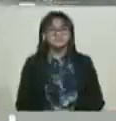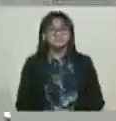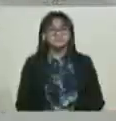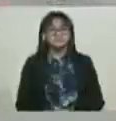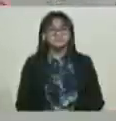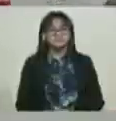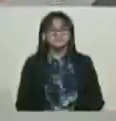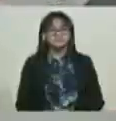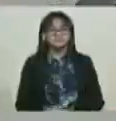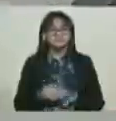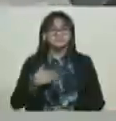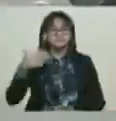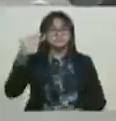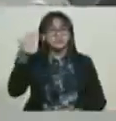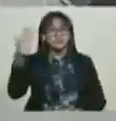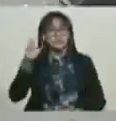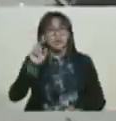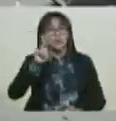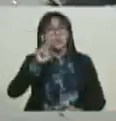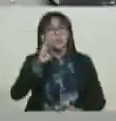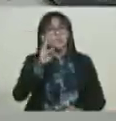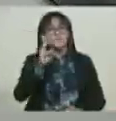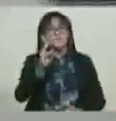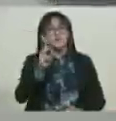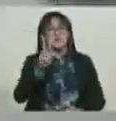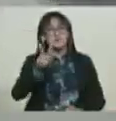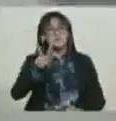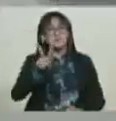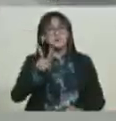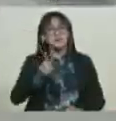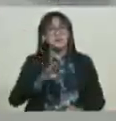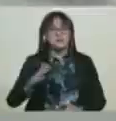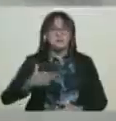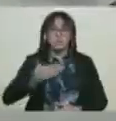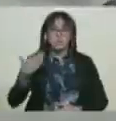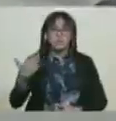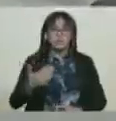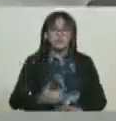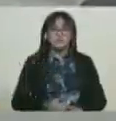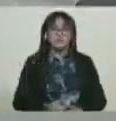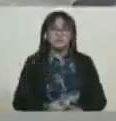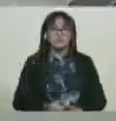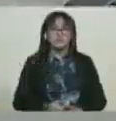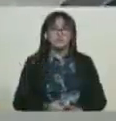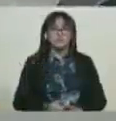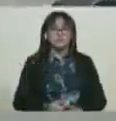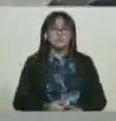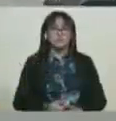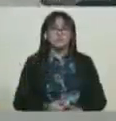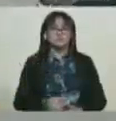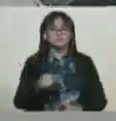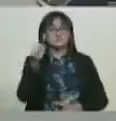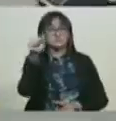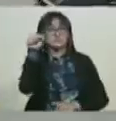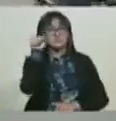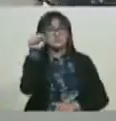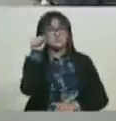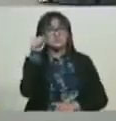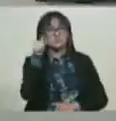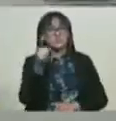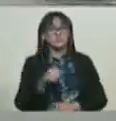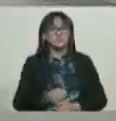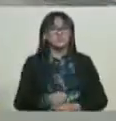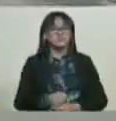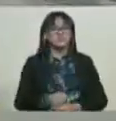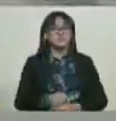quiero saludar a la upv a podemos al partido comunista de venezuela al